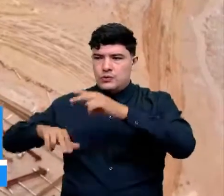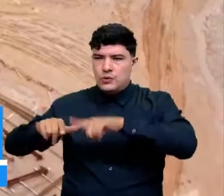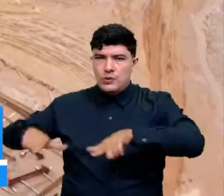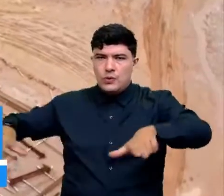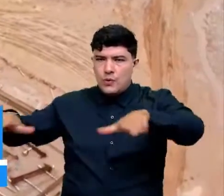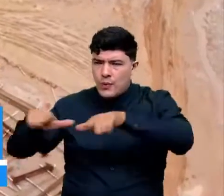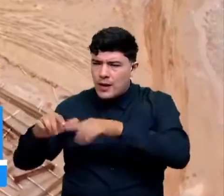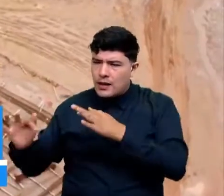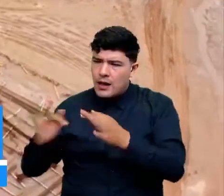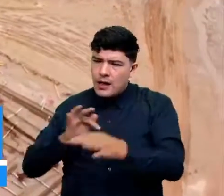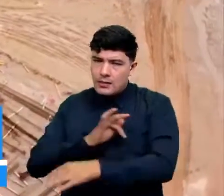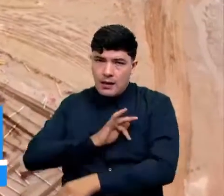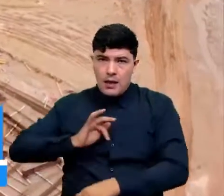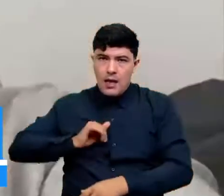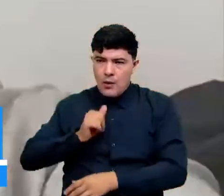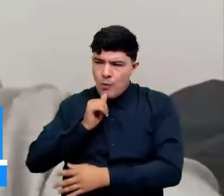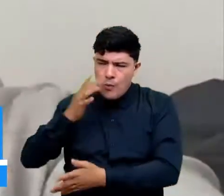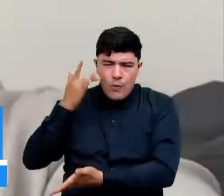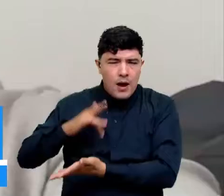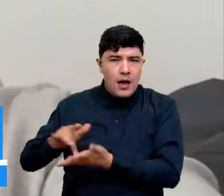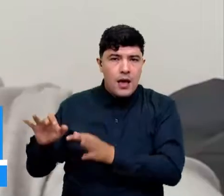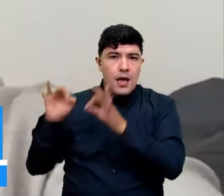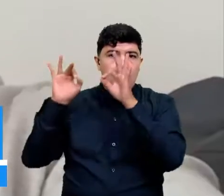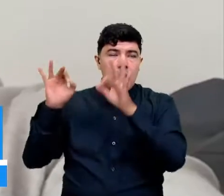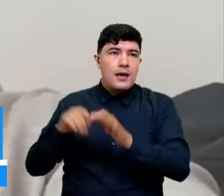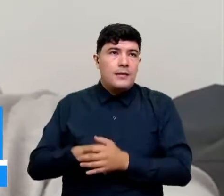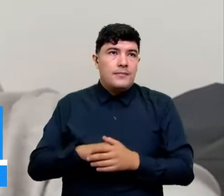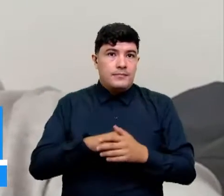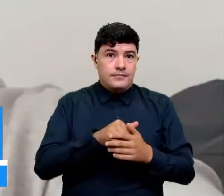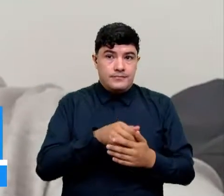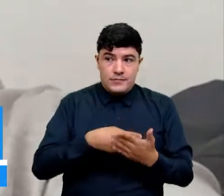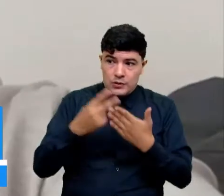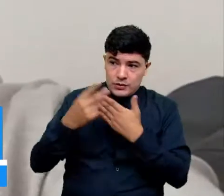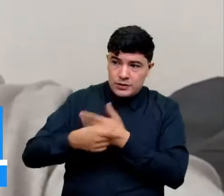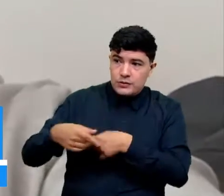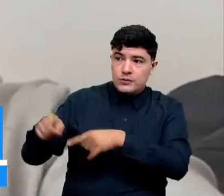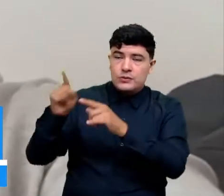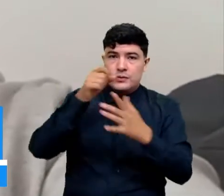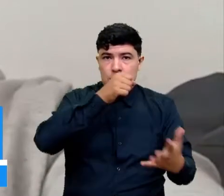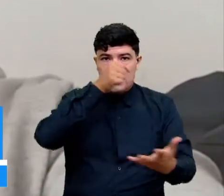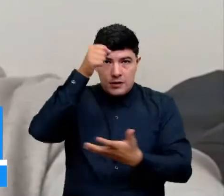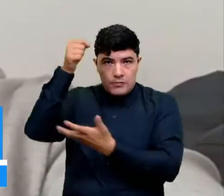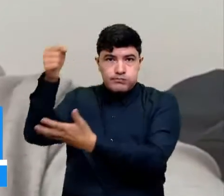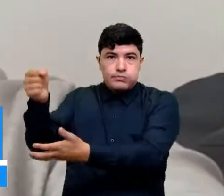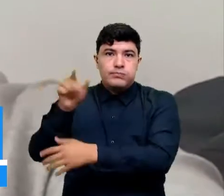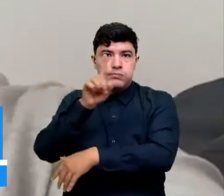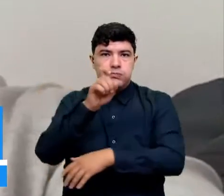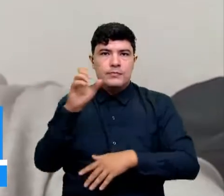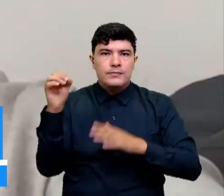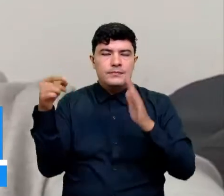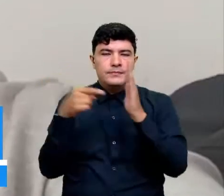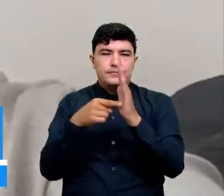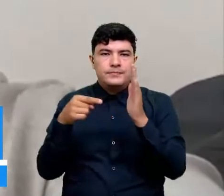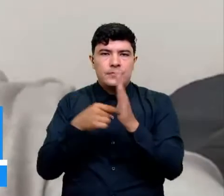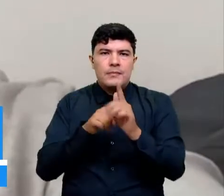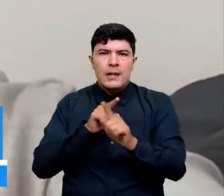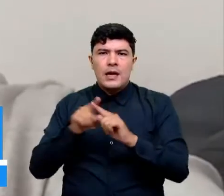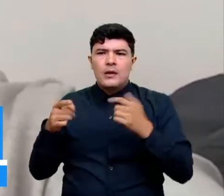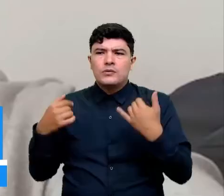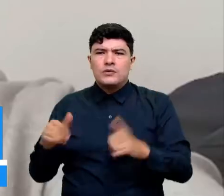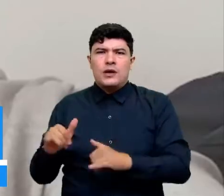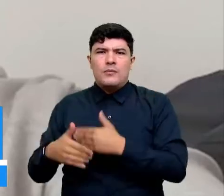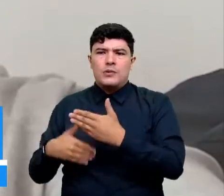tratamiento de aguas residuales. A ese proyecto se le ha desembolsado alrededor de 60.000 millones de pesos y apenas se ha ejecutado